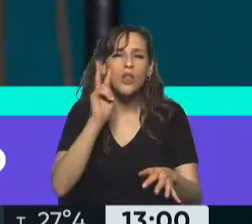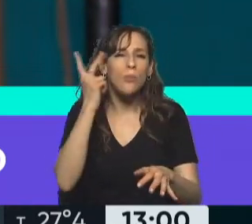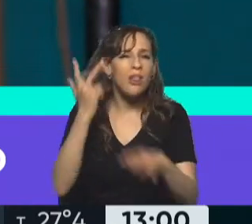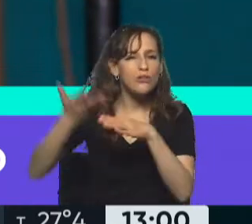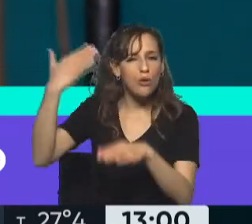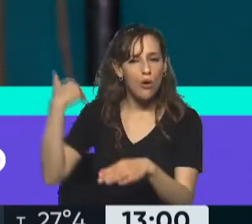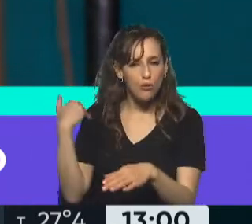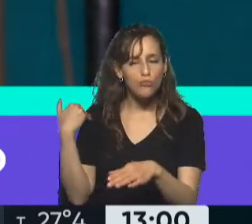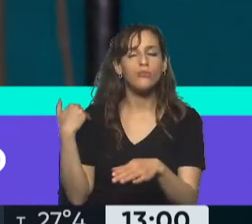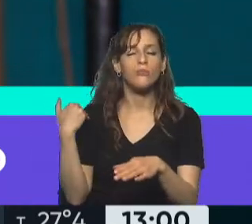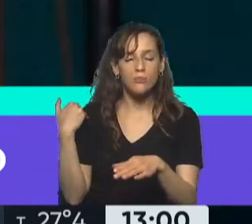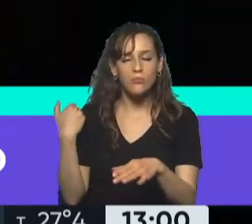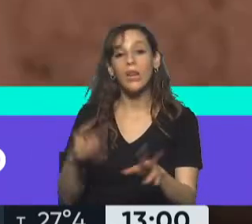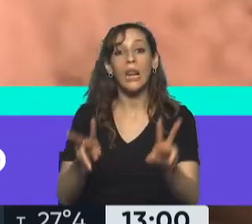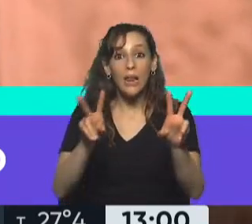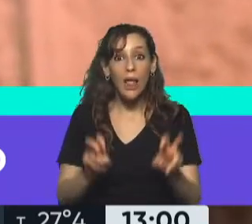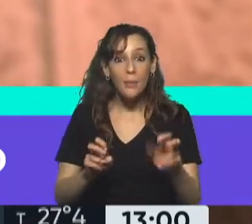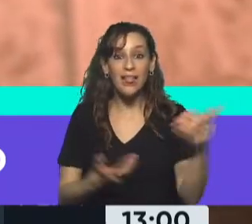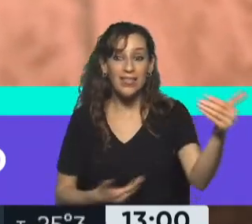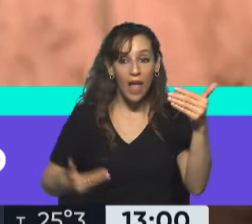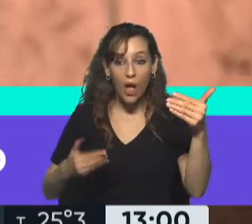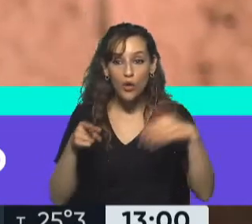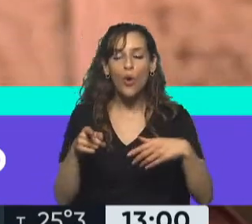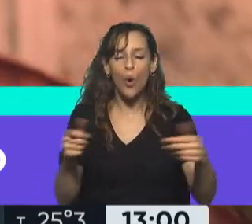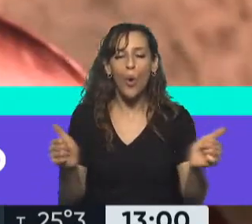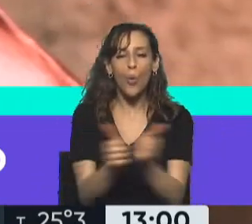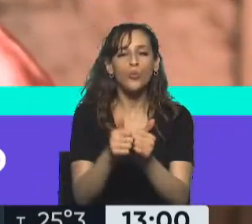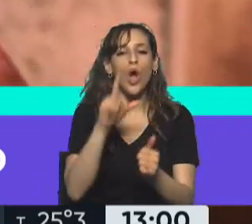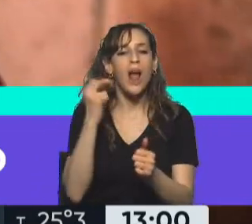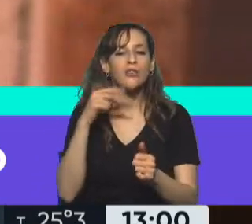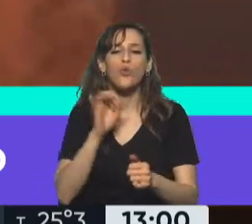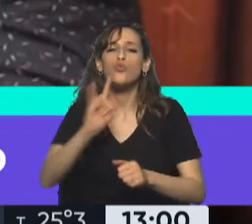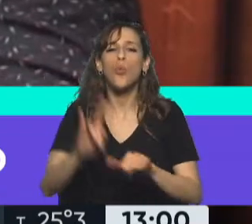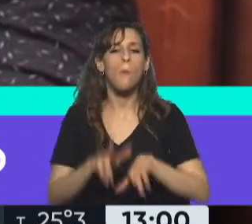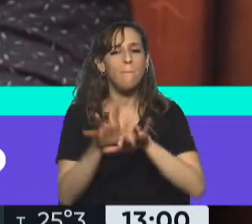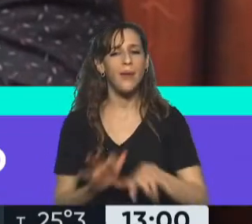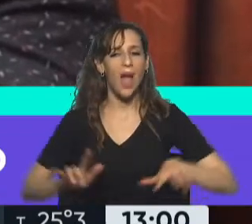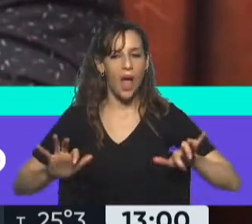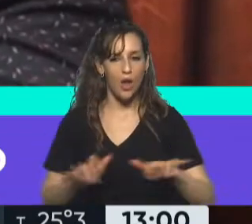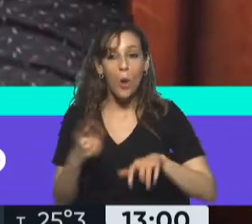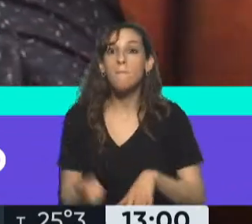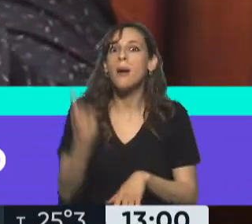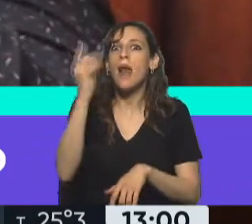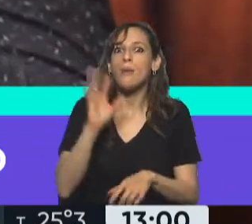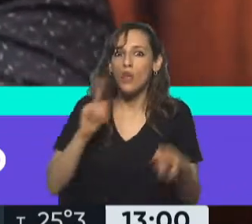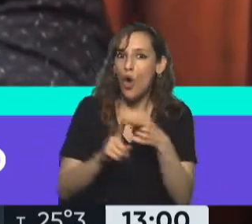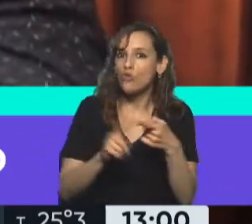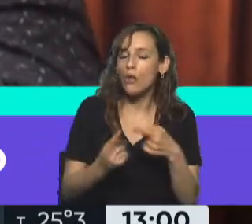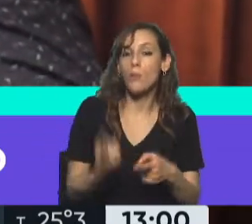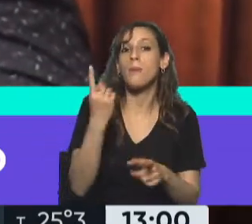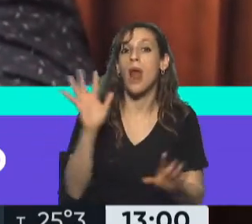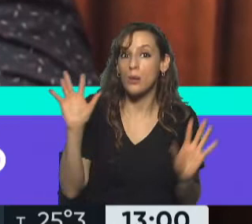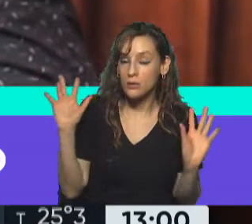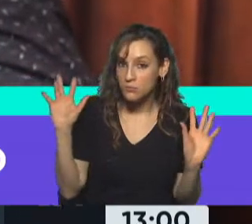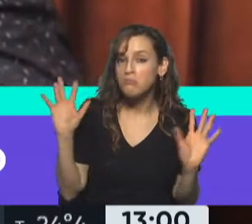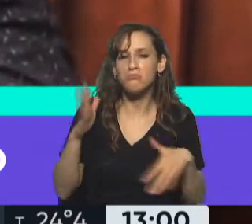Sirgu, y la parte de tango la hicimos con Colangelo al piano. Ahí fue la primera vez que tocamos, o sea que ahí nace todo, sin saber lo que iba a venir después. Pero